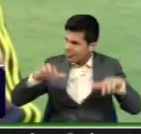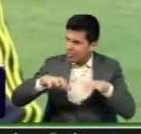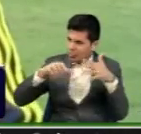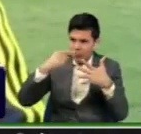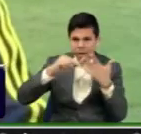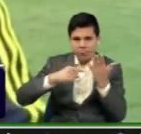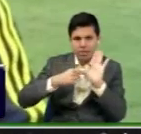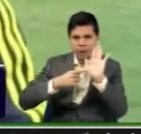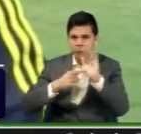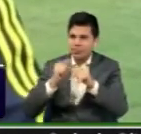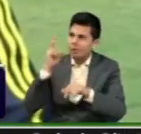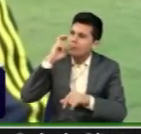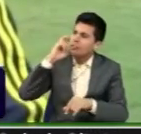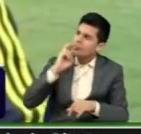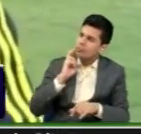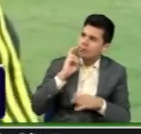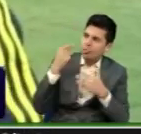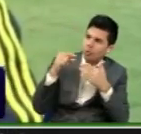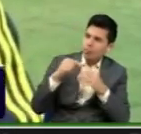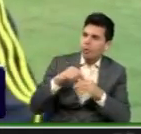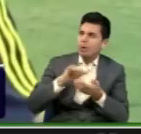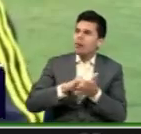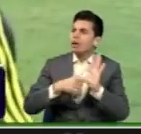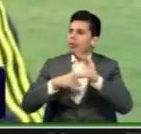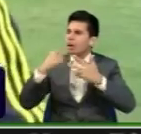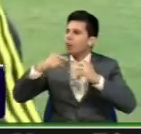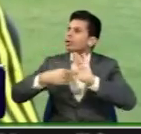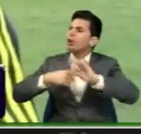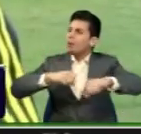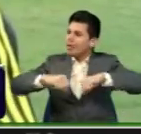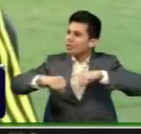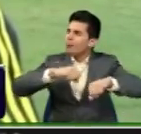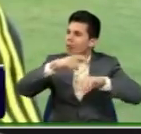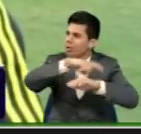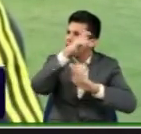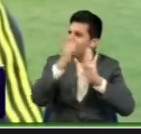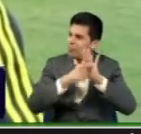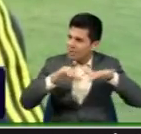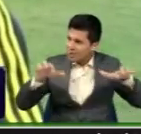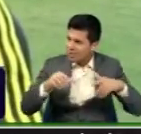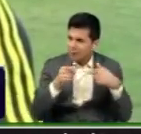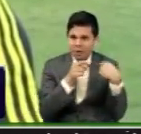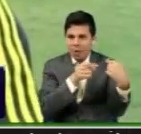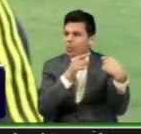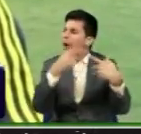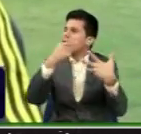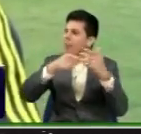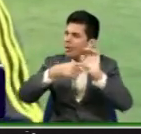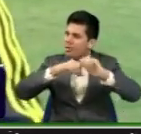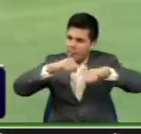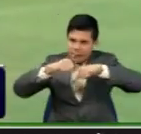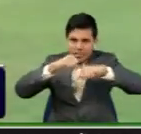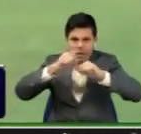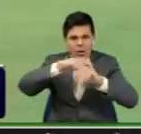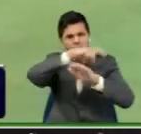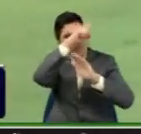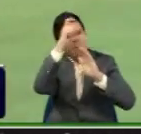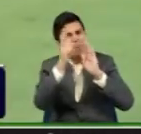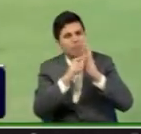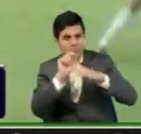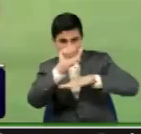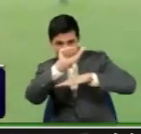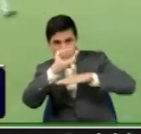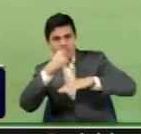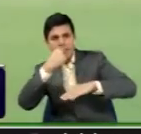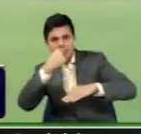Chocó. Pitó la primera final con lujo de detalles, que errores muy normales, pero que no hicieron el partido, y terminamos con Juan Carlos Gamarra, árbitro de la A